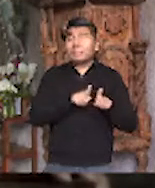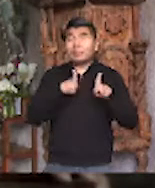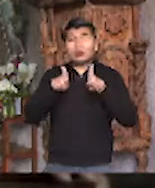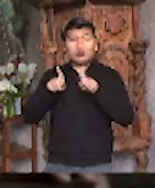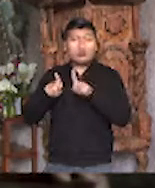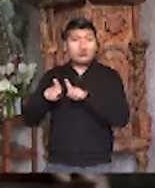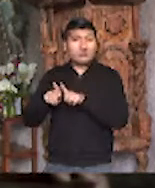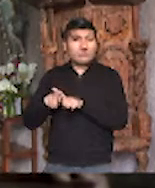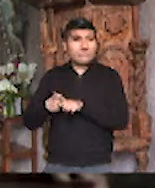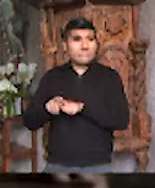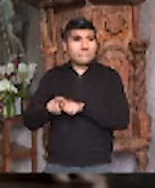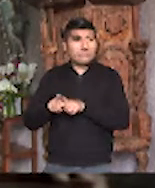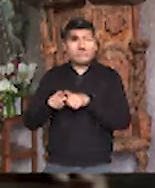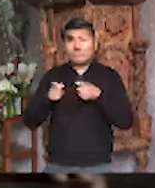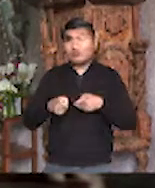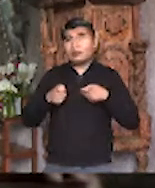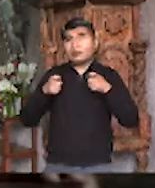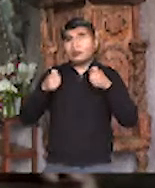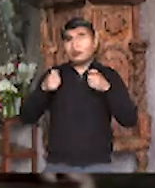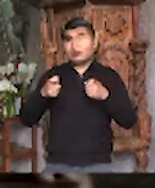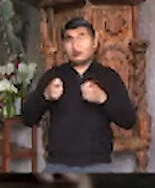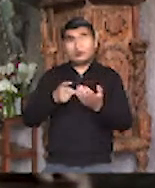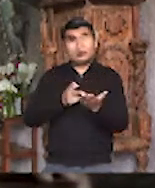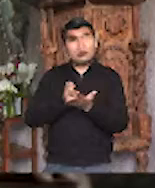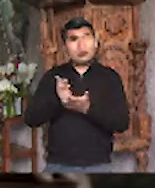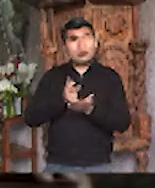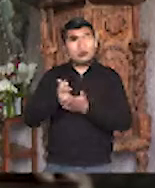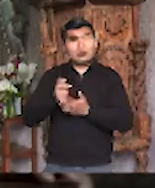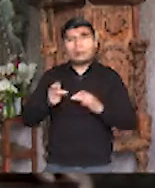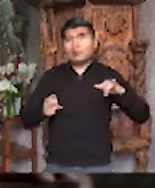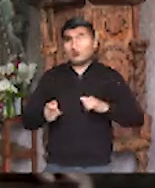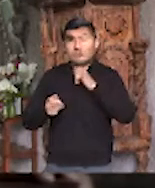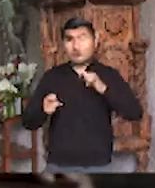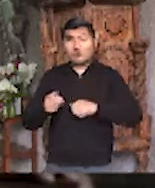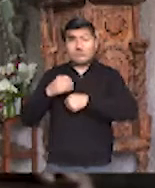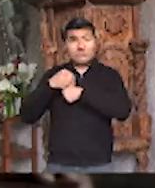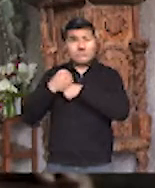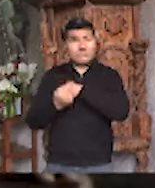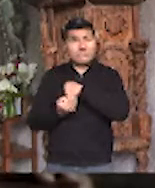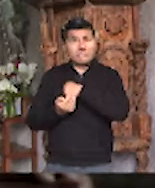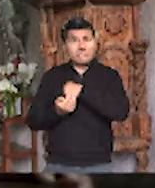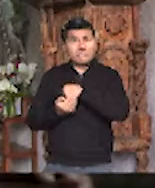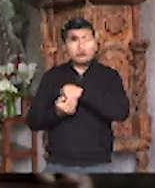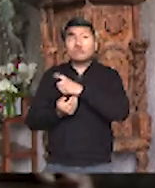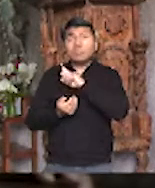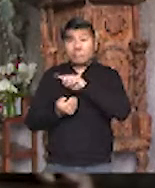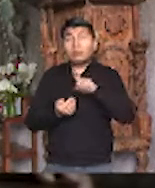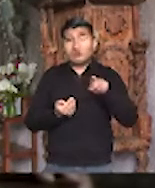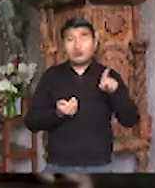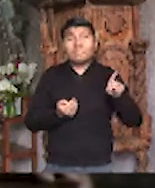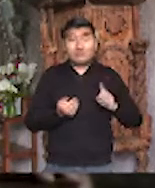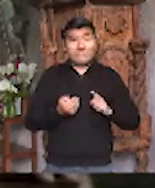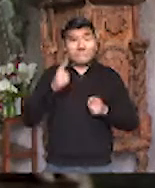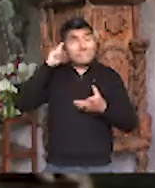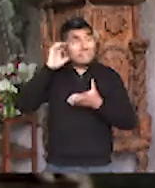le regale el verdadero y eterno pan ustedes son los creyentes